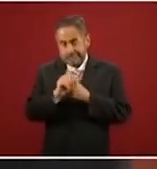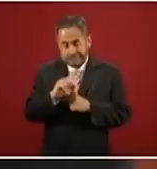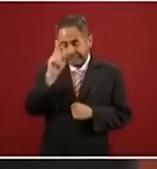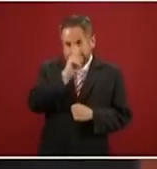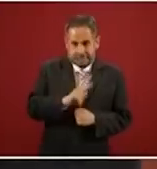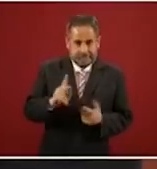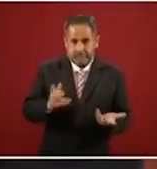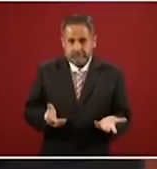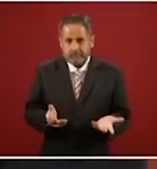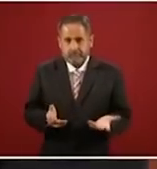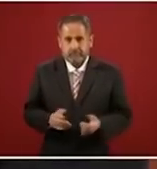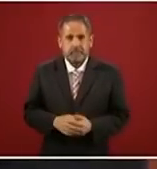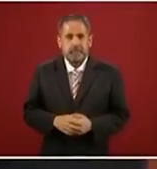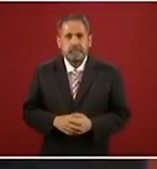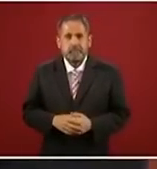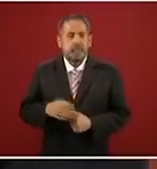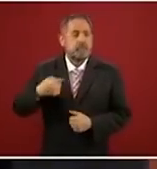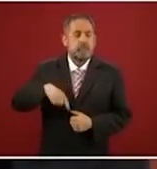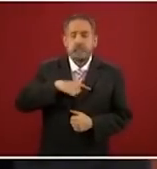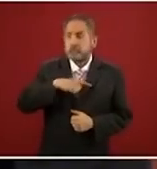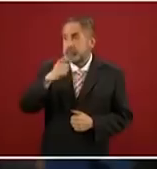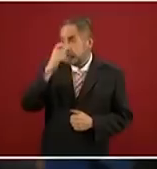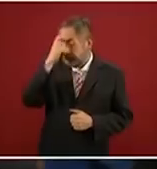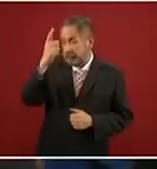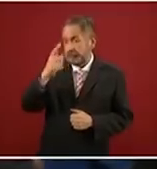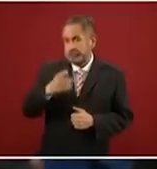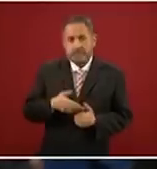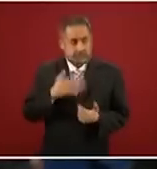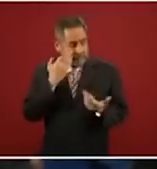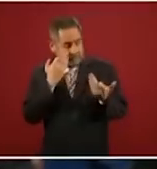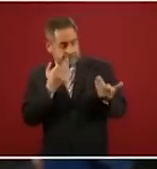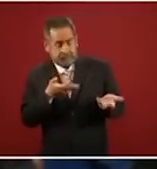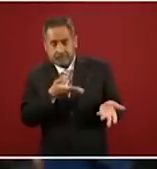pusiste nosotros lo inventamos esto